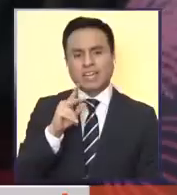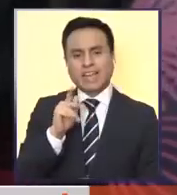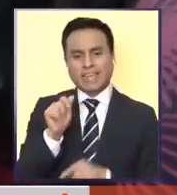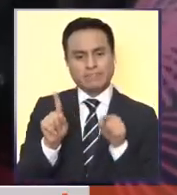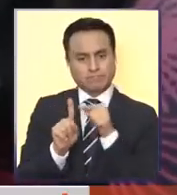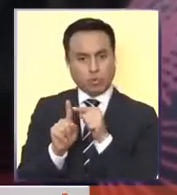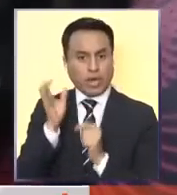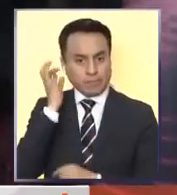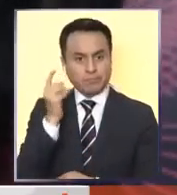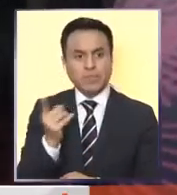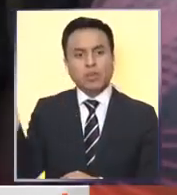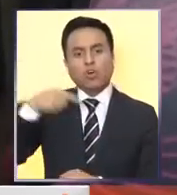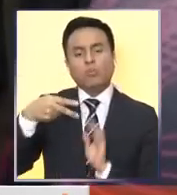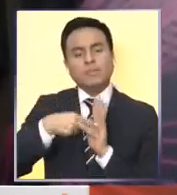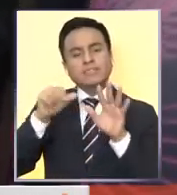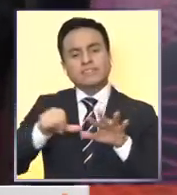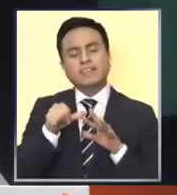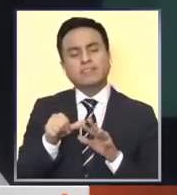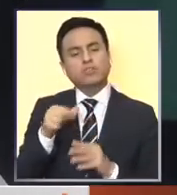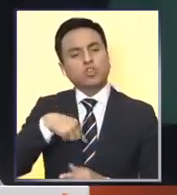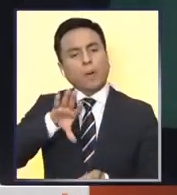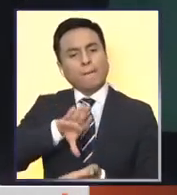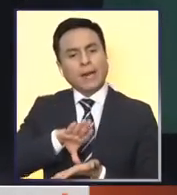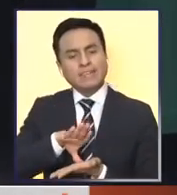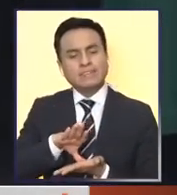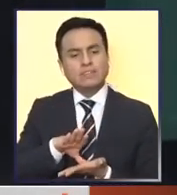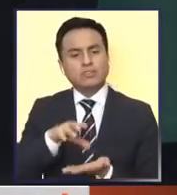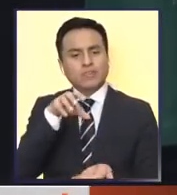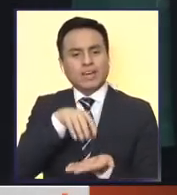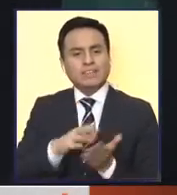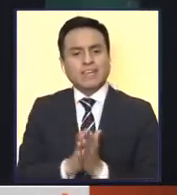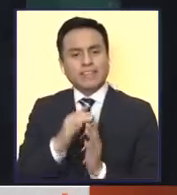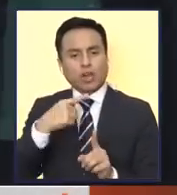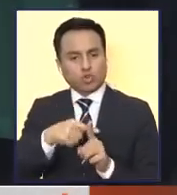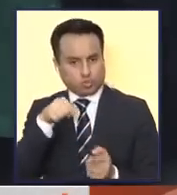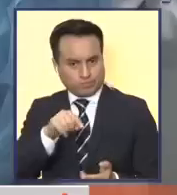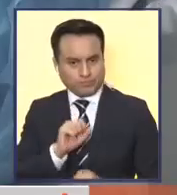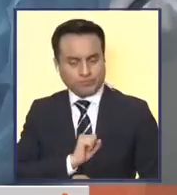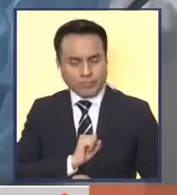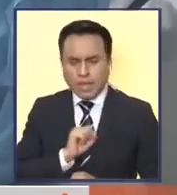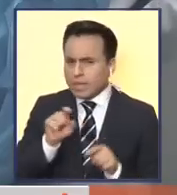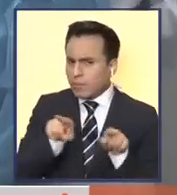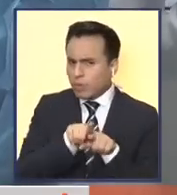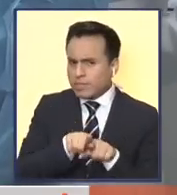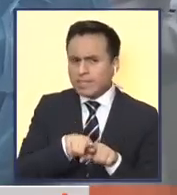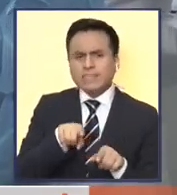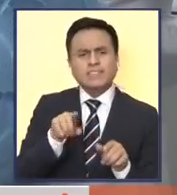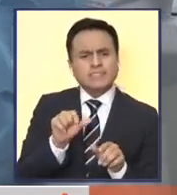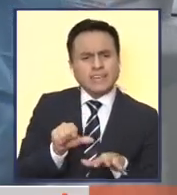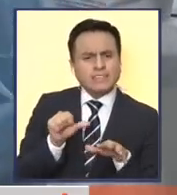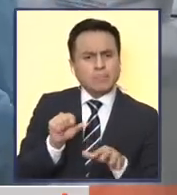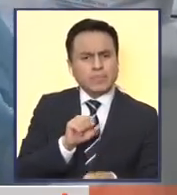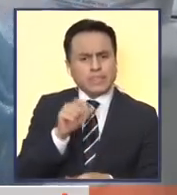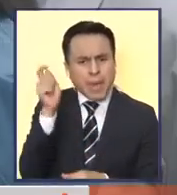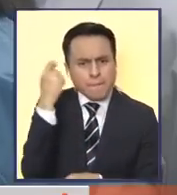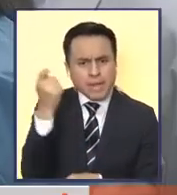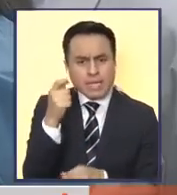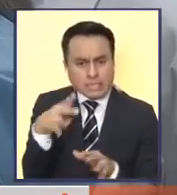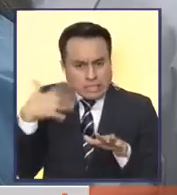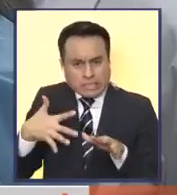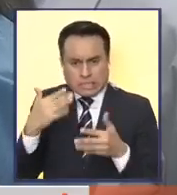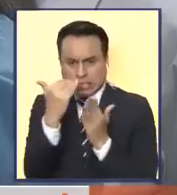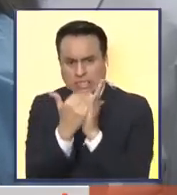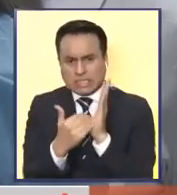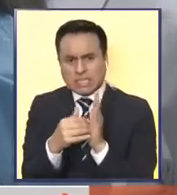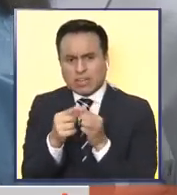que llegó el 2016 a nuestro país a la ciudad de santa cruz y que desde el 16 de septiembre se transformó en prioridad nacional